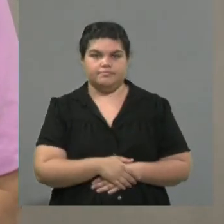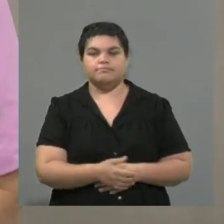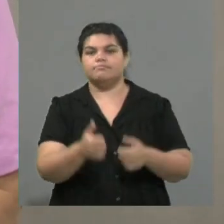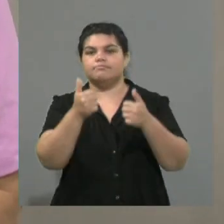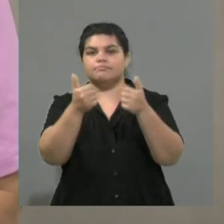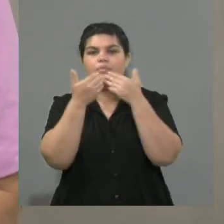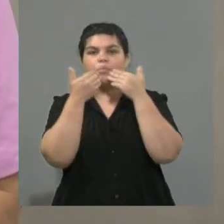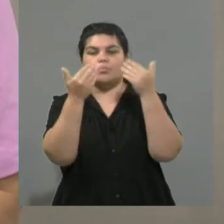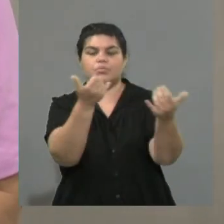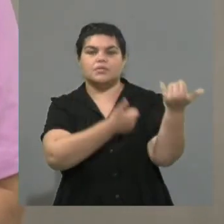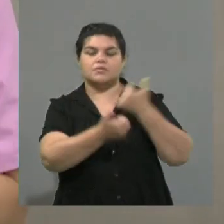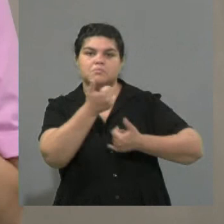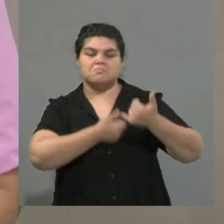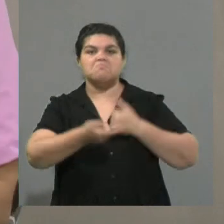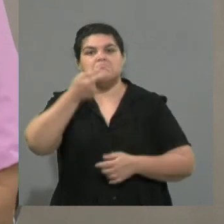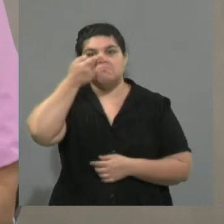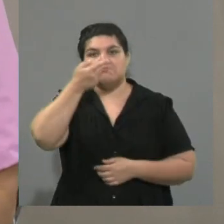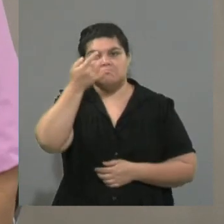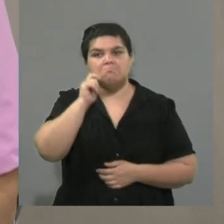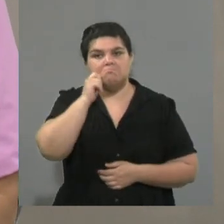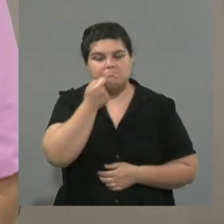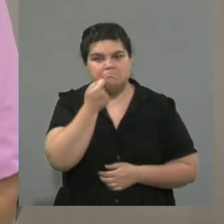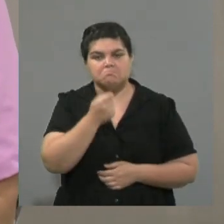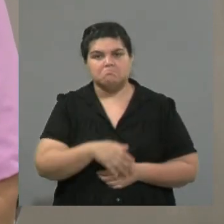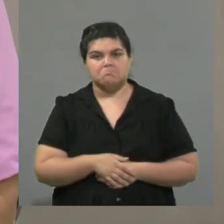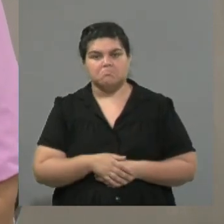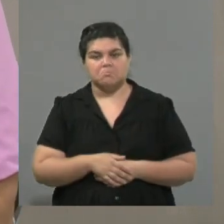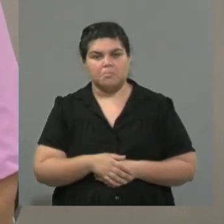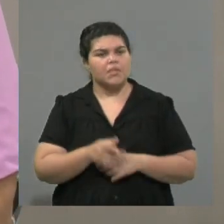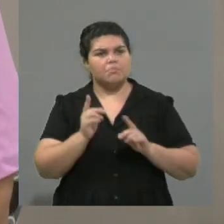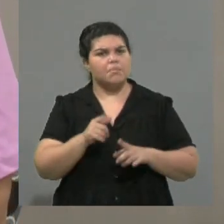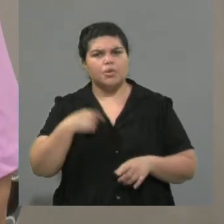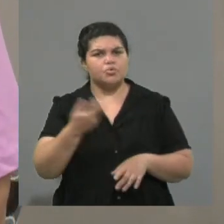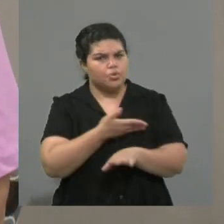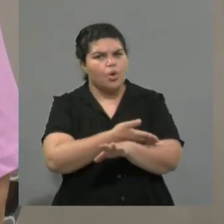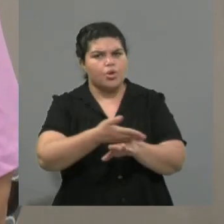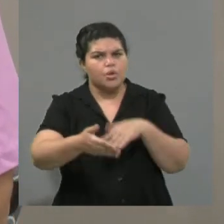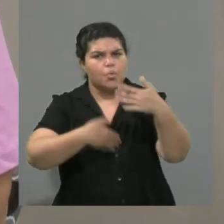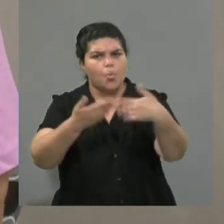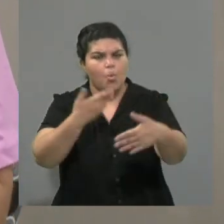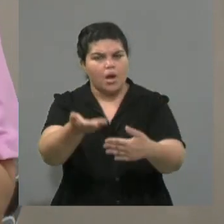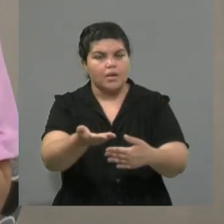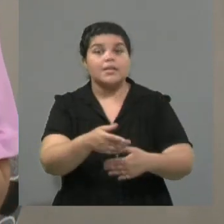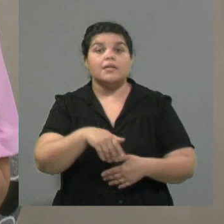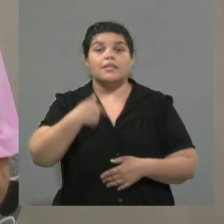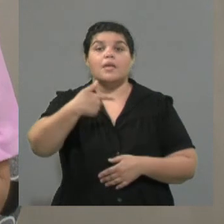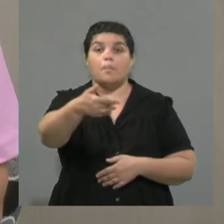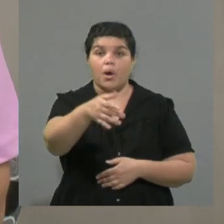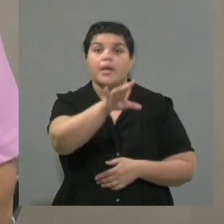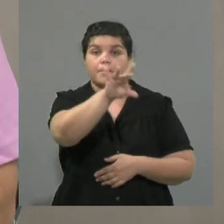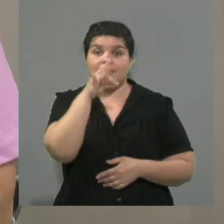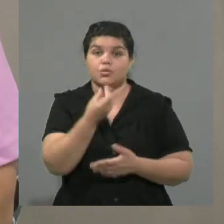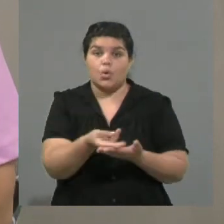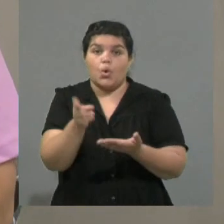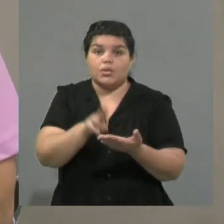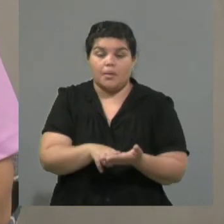sido sumamente interesante la charla. Vamos a seguirla porque realmente nos parece que hay que hablar y mucho de este tema, así es que la invitación va a quedar pendiente para